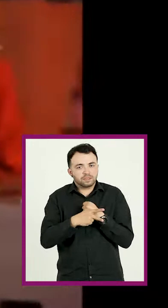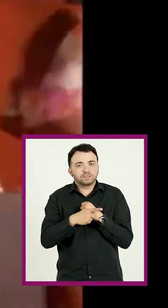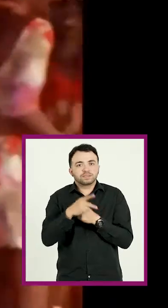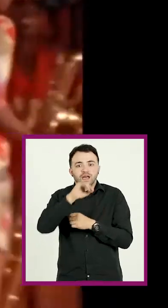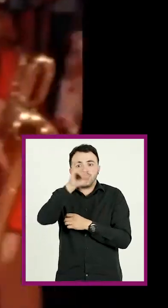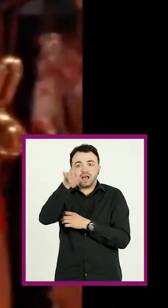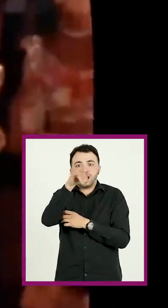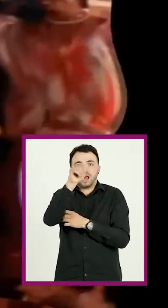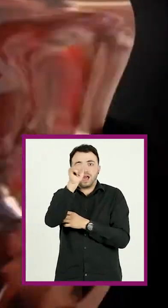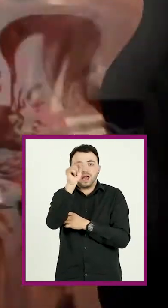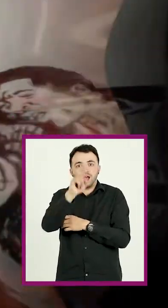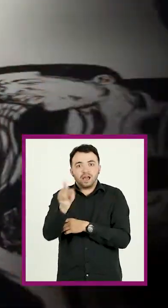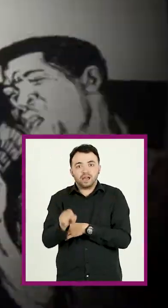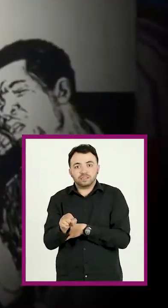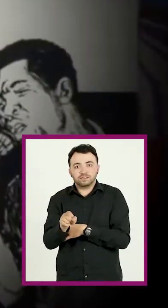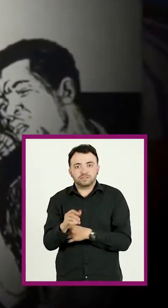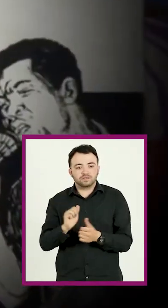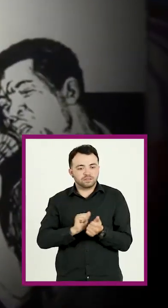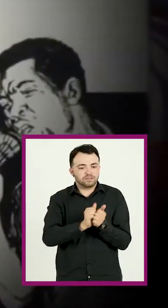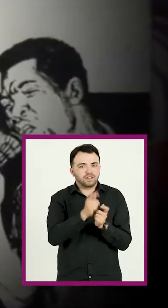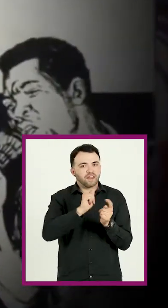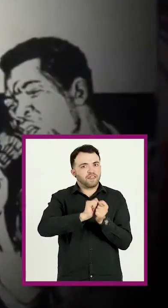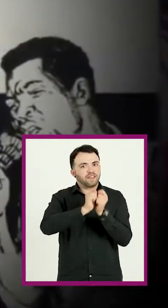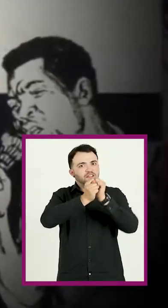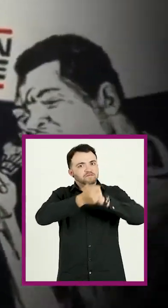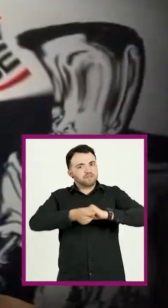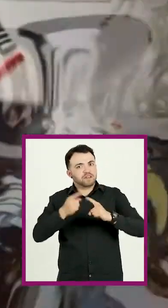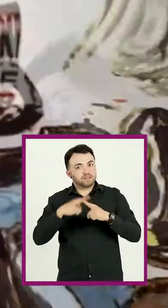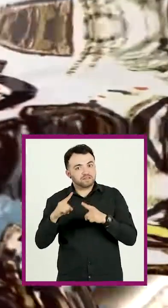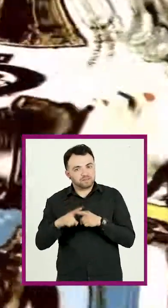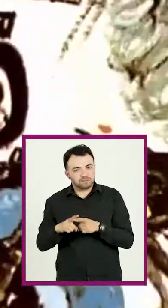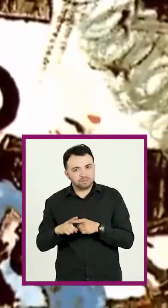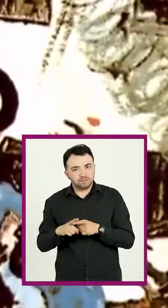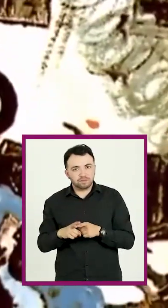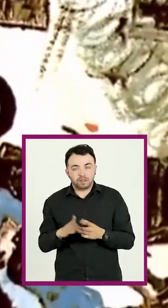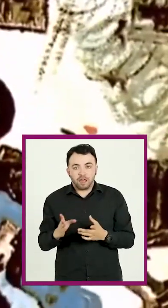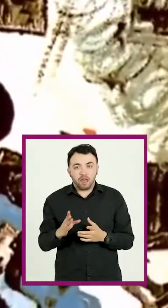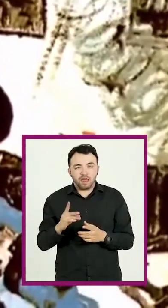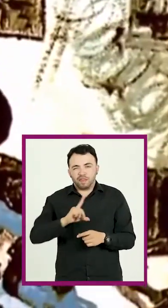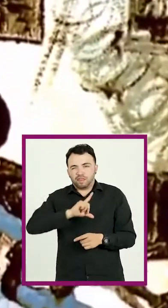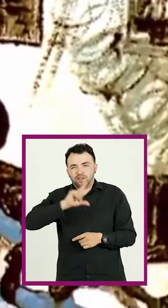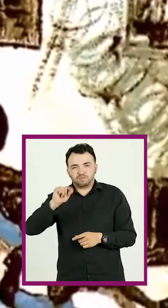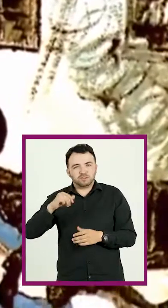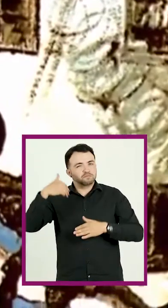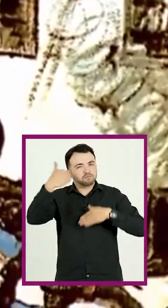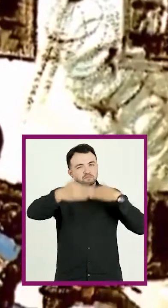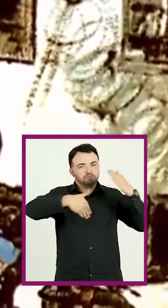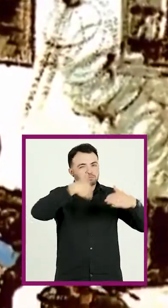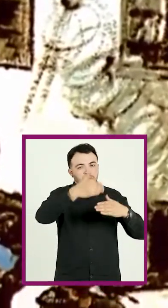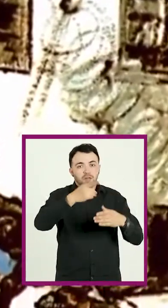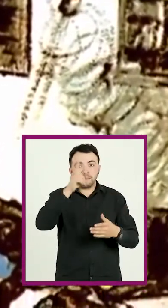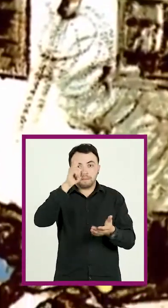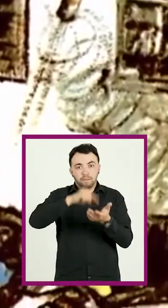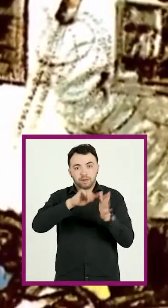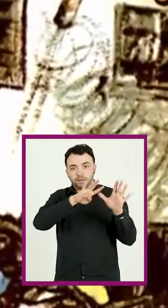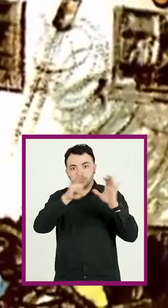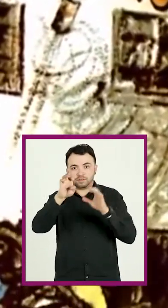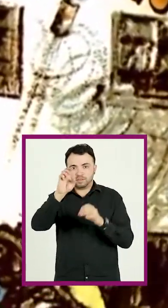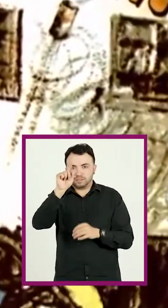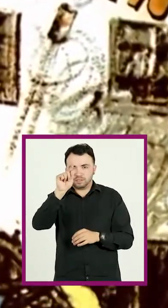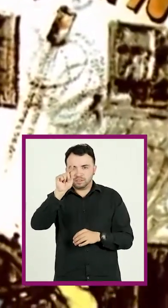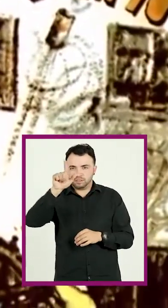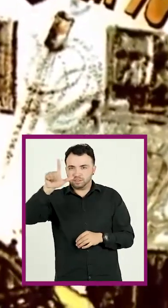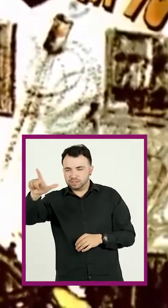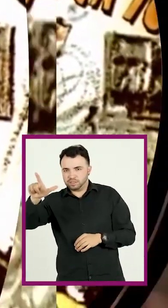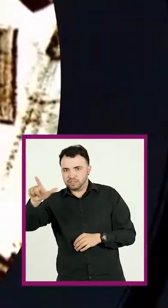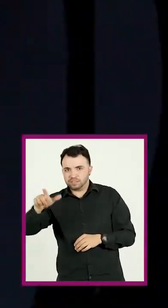creando el género conocido como Afrobeat. Para el año de 1977, Kuti lanzó con su banda